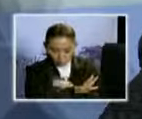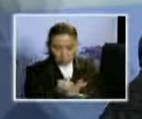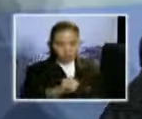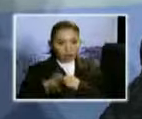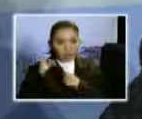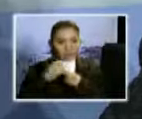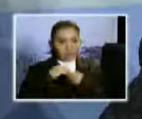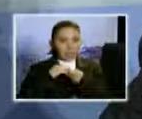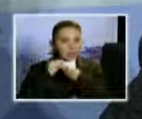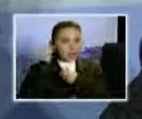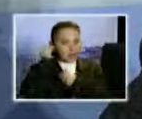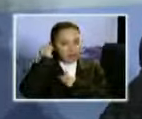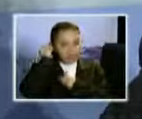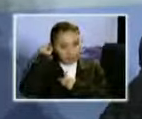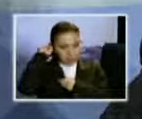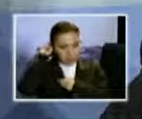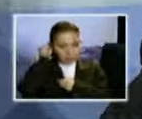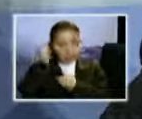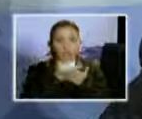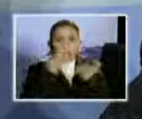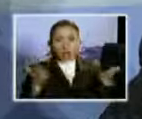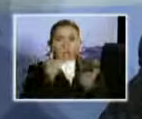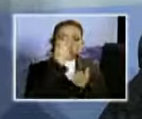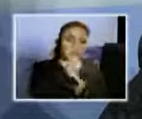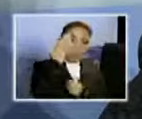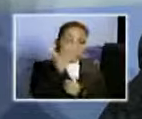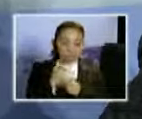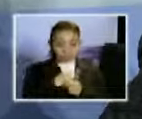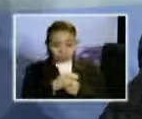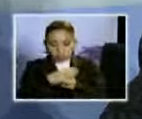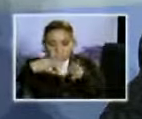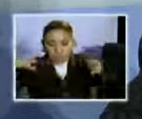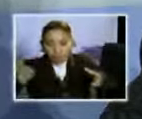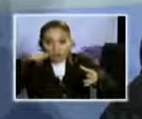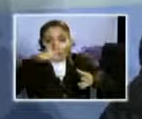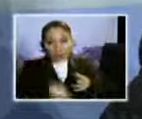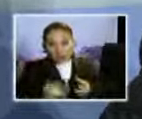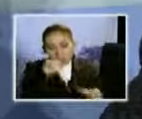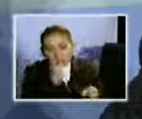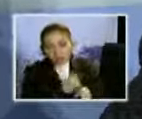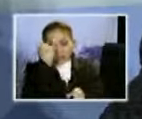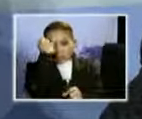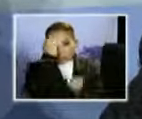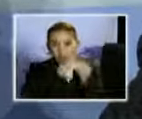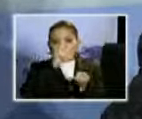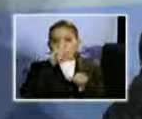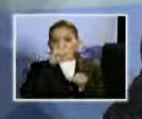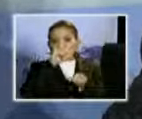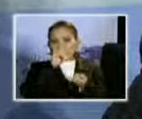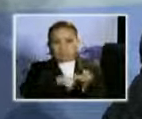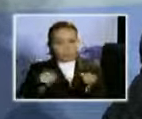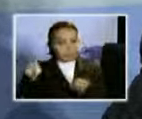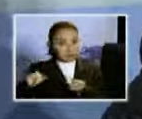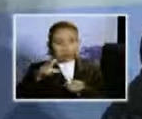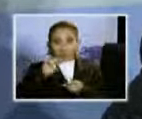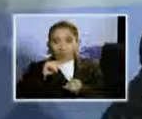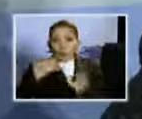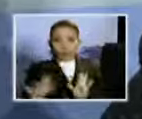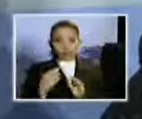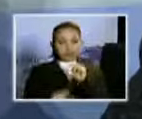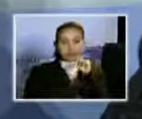oficiales hemos pasado a 9, 10, entre los cuales están la India, Pakistán, que no tienen el